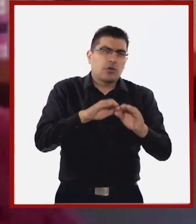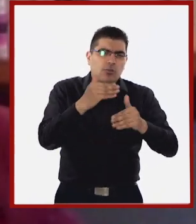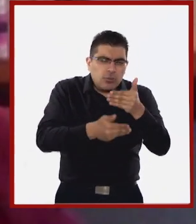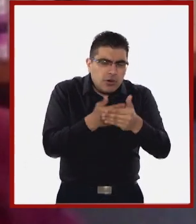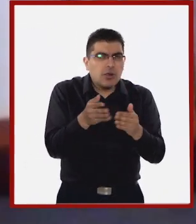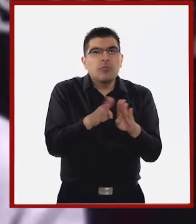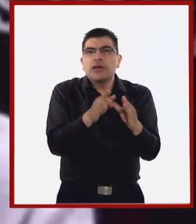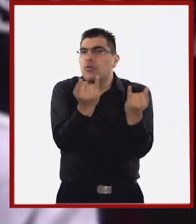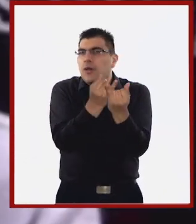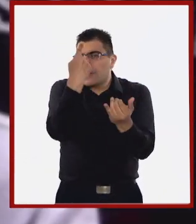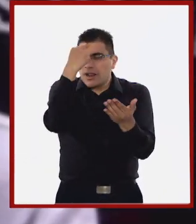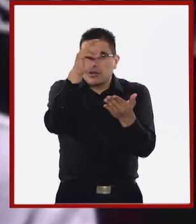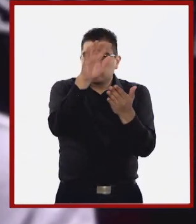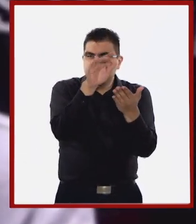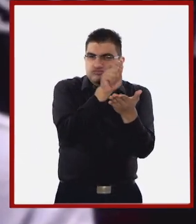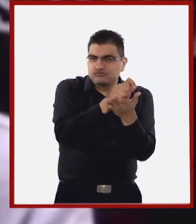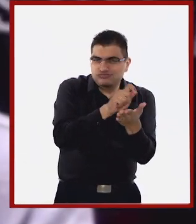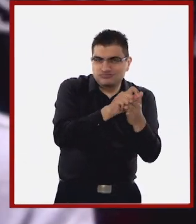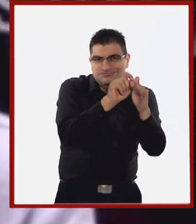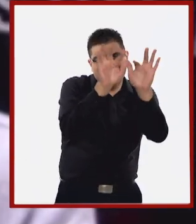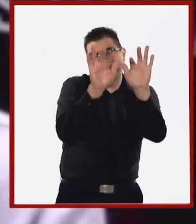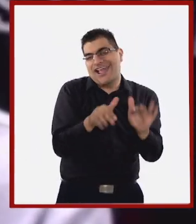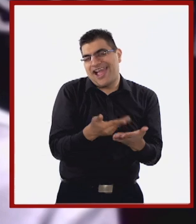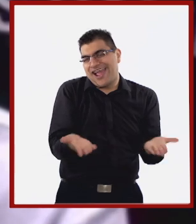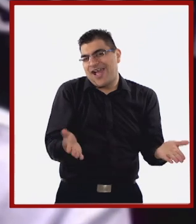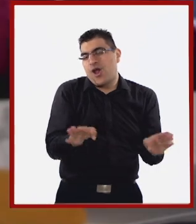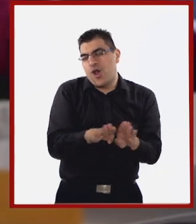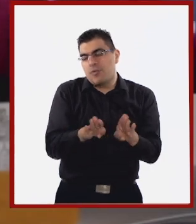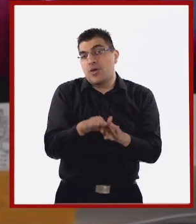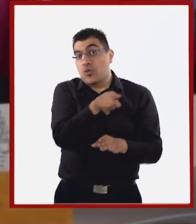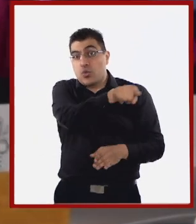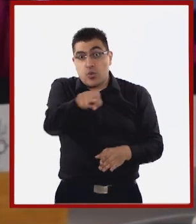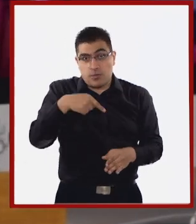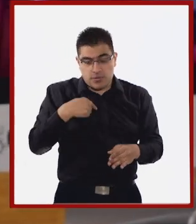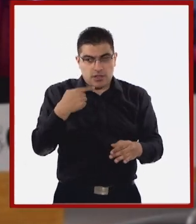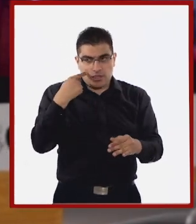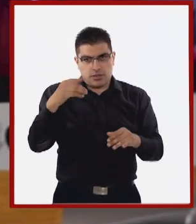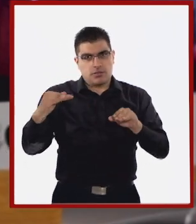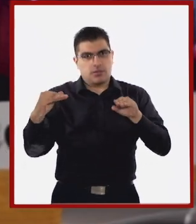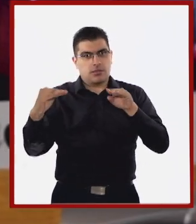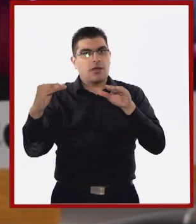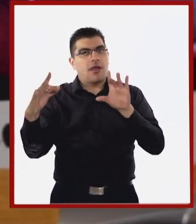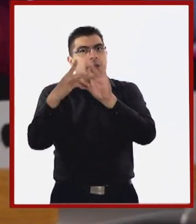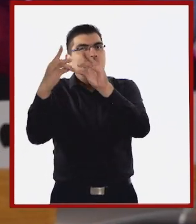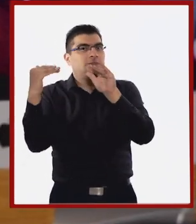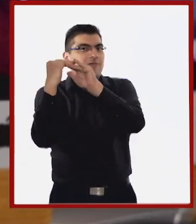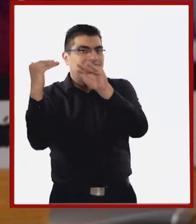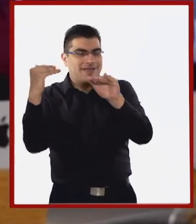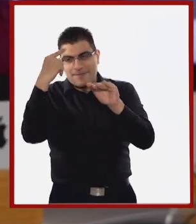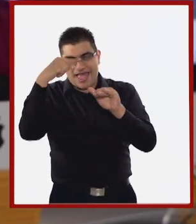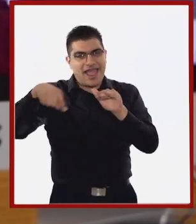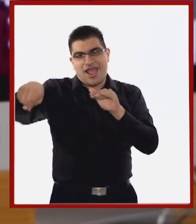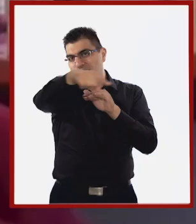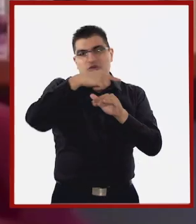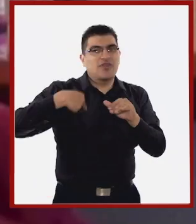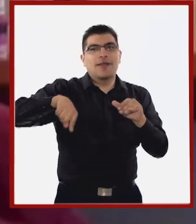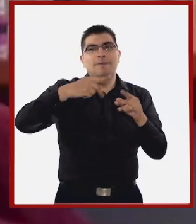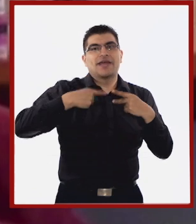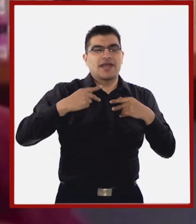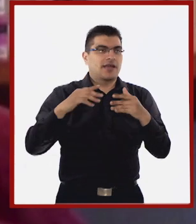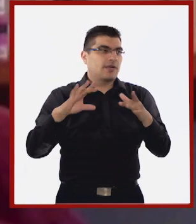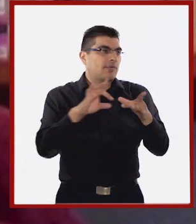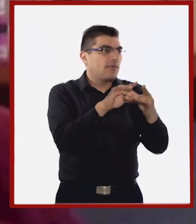muchos casos también. Claro, y tenemos la asignatura pendiente de llevar el tema de la empatía a estas nuevas relaciones sociales, a las relaciones virtuales.